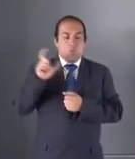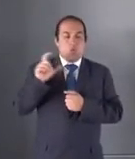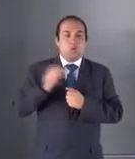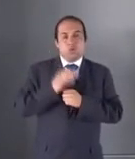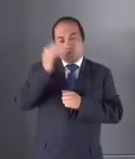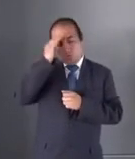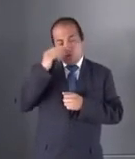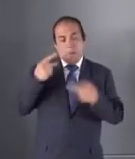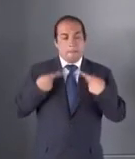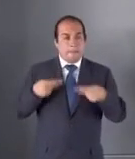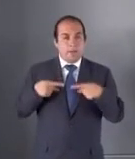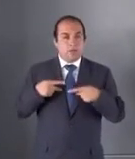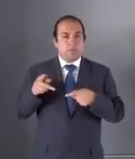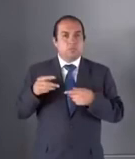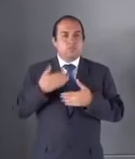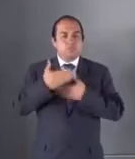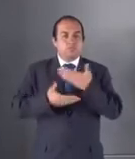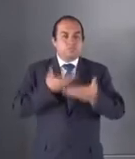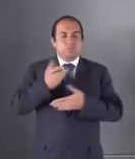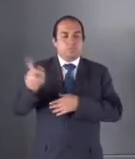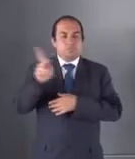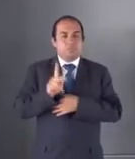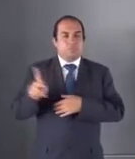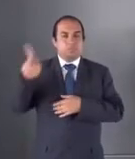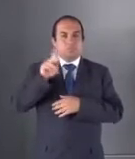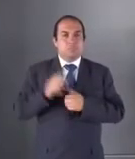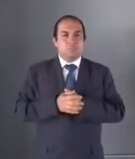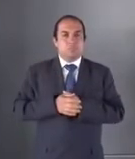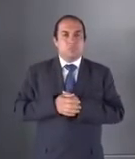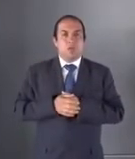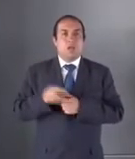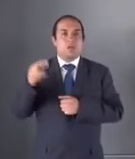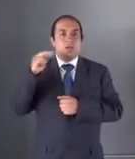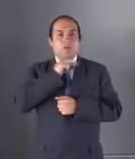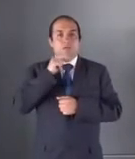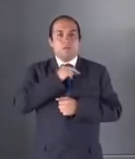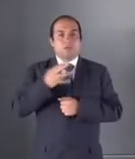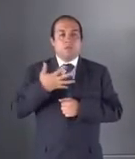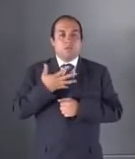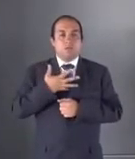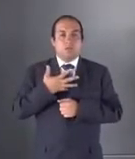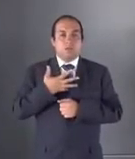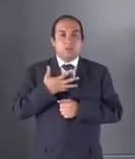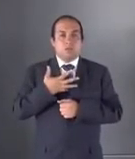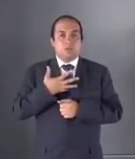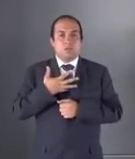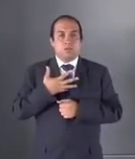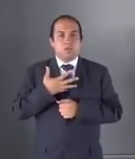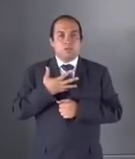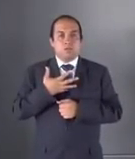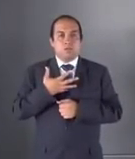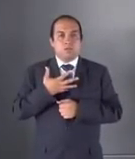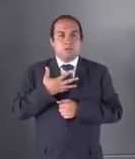servidor público que comete alguna irregularidad, de inmediato hay que actuar no solamente